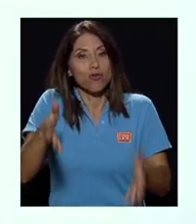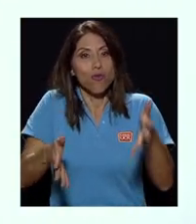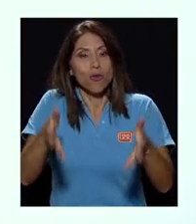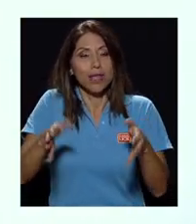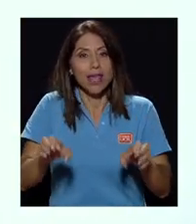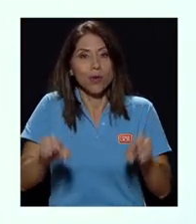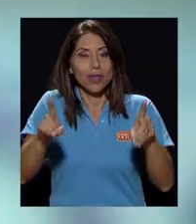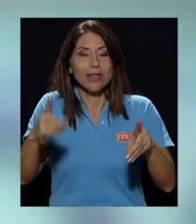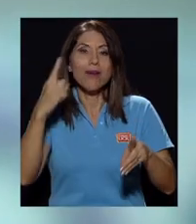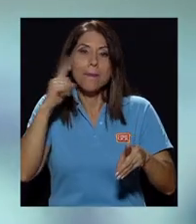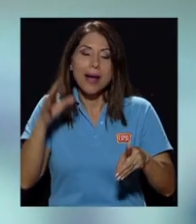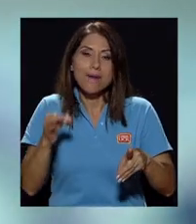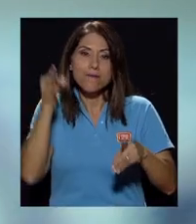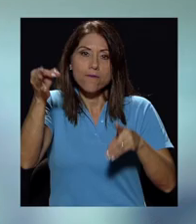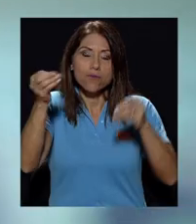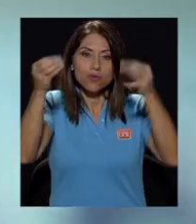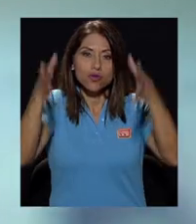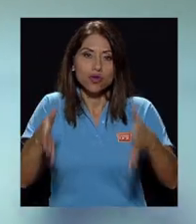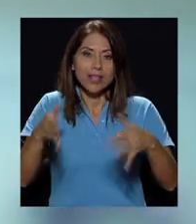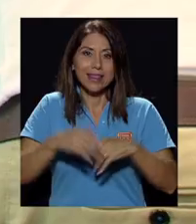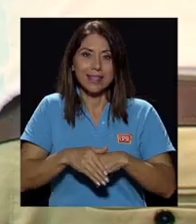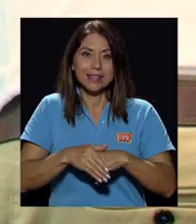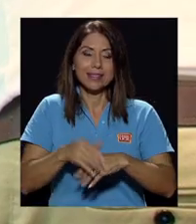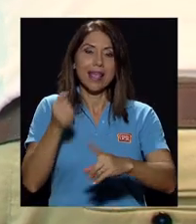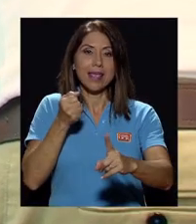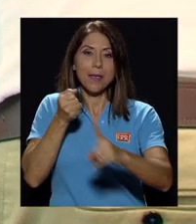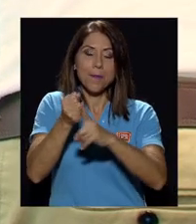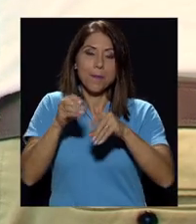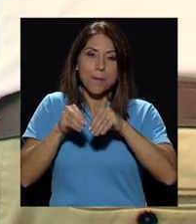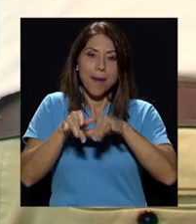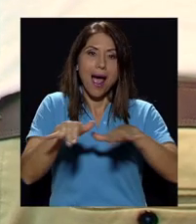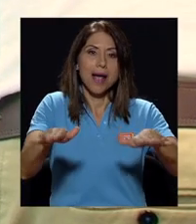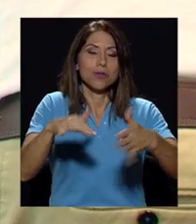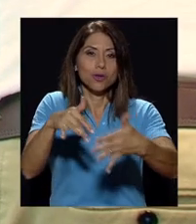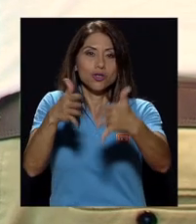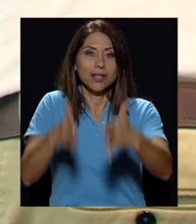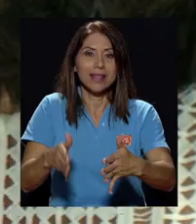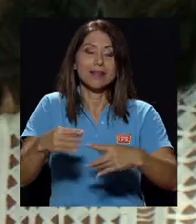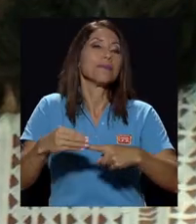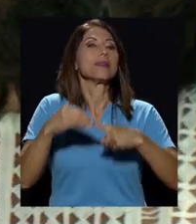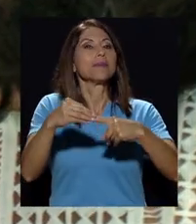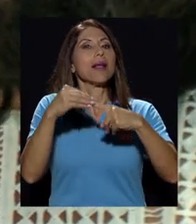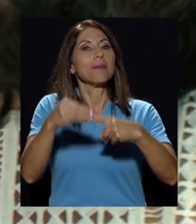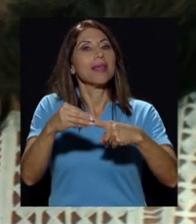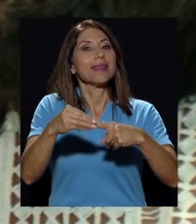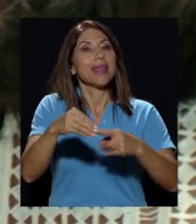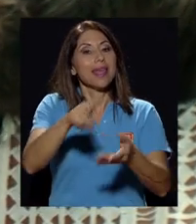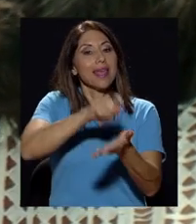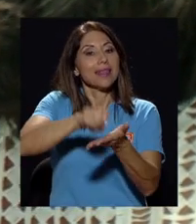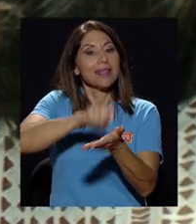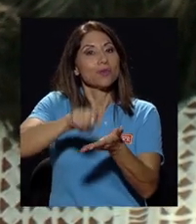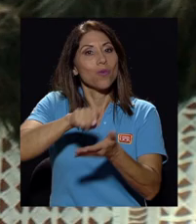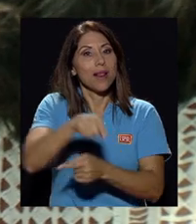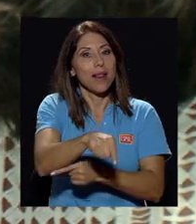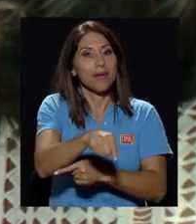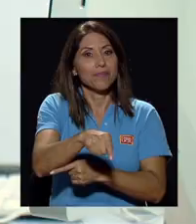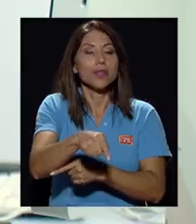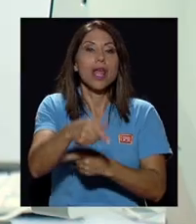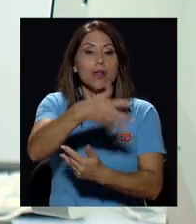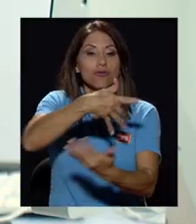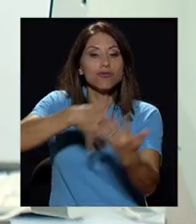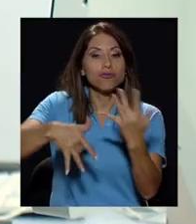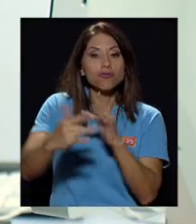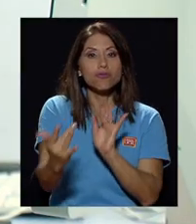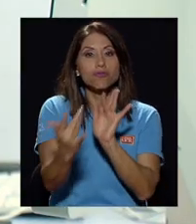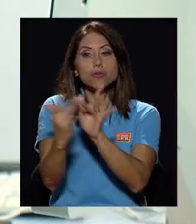para los futuros docentes y el impacto en los estudiantes principalmente de educación primaria que a partir de su interacción